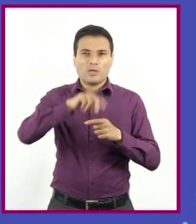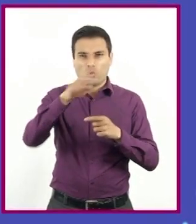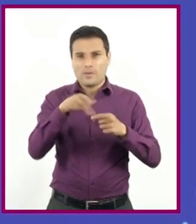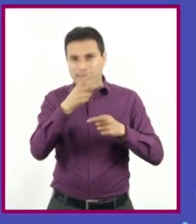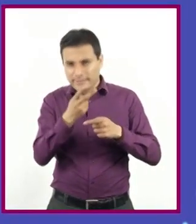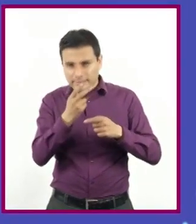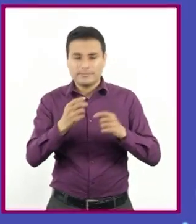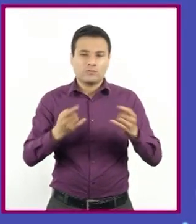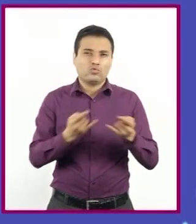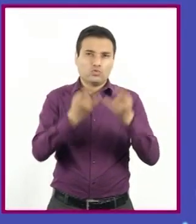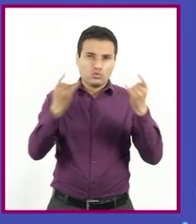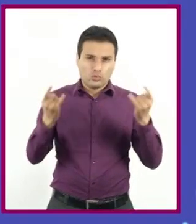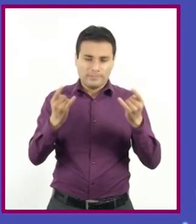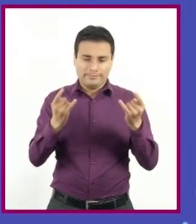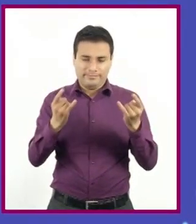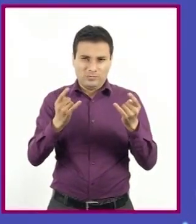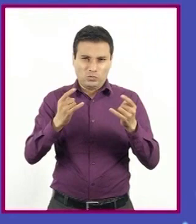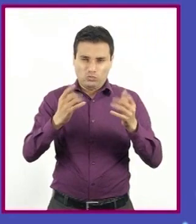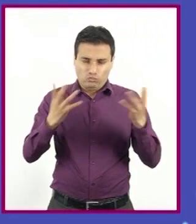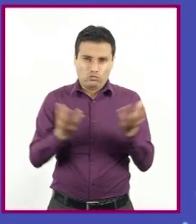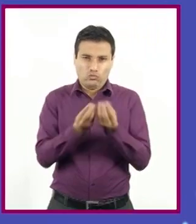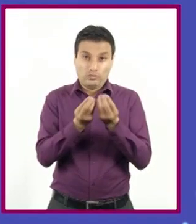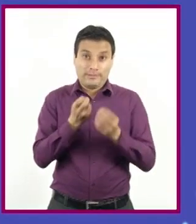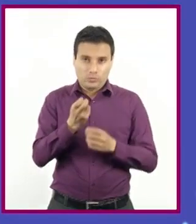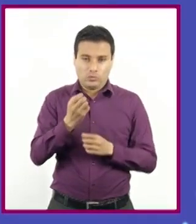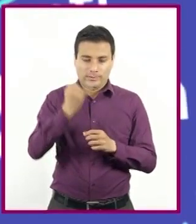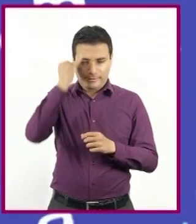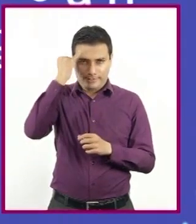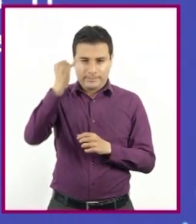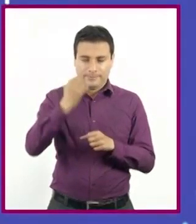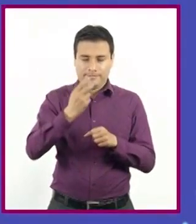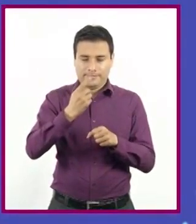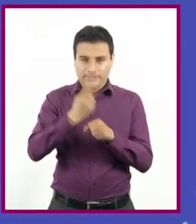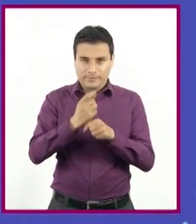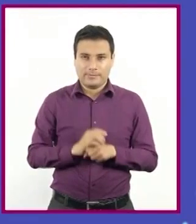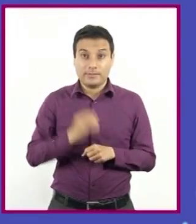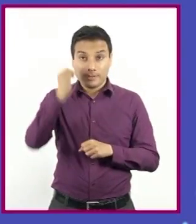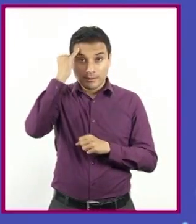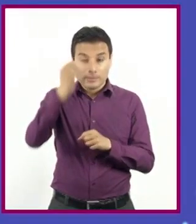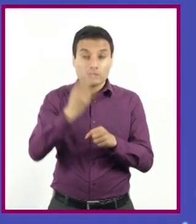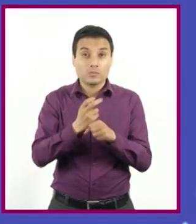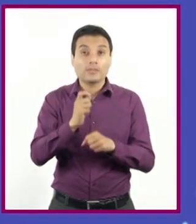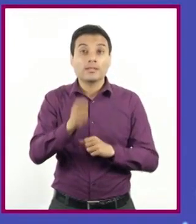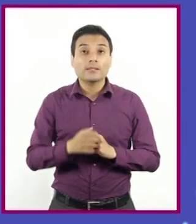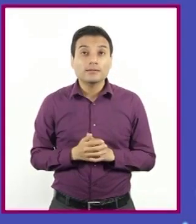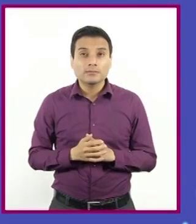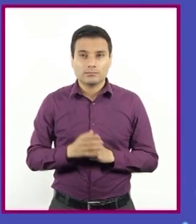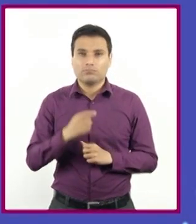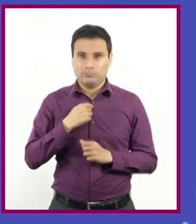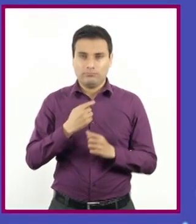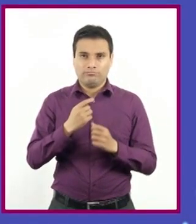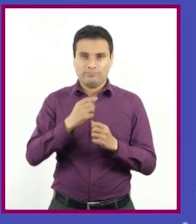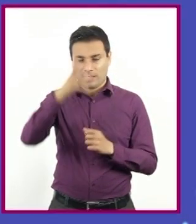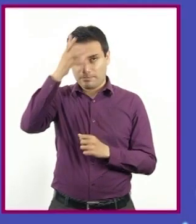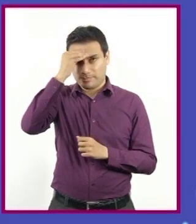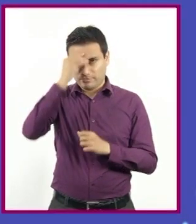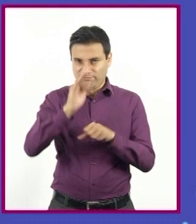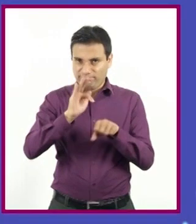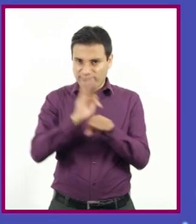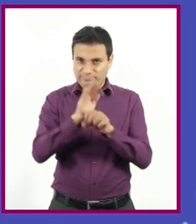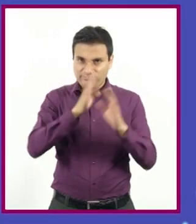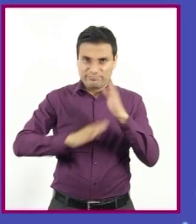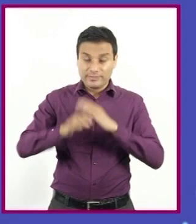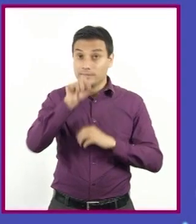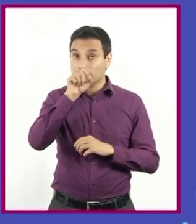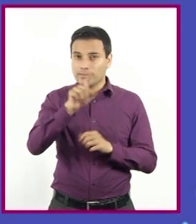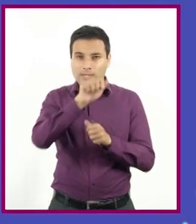la historia. Esa sería la idea principal, y la secundaria, aparte de enseñar a defenderse, les permite aprovechar su